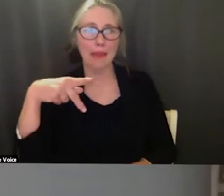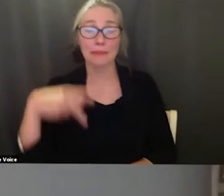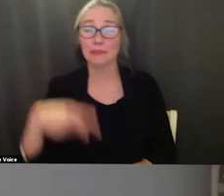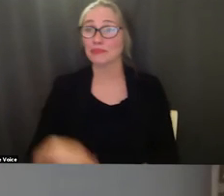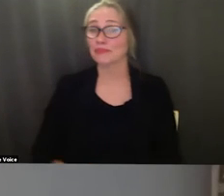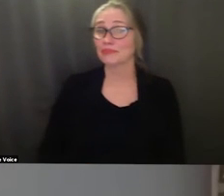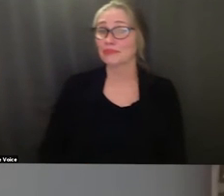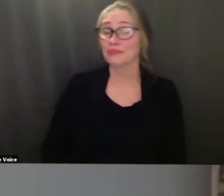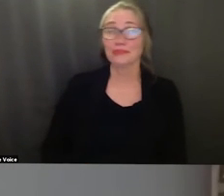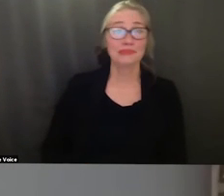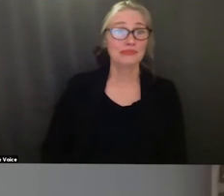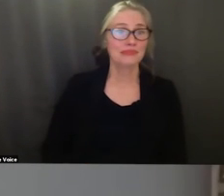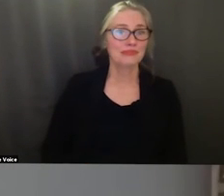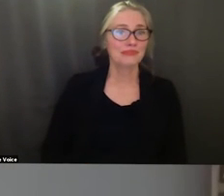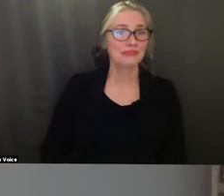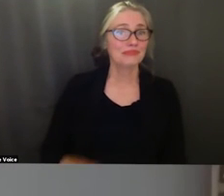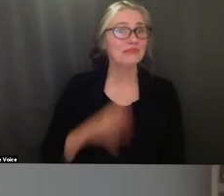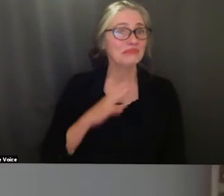¿Algún otro comentario o pregunta?